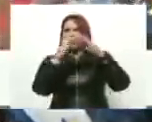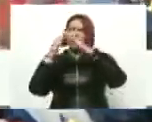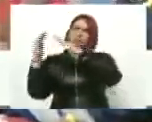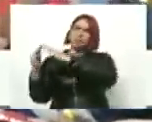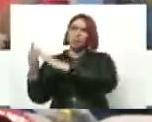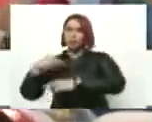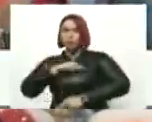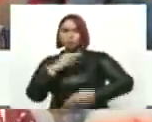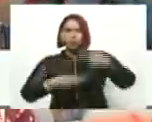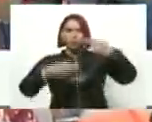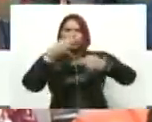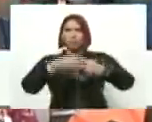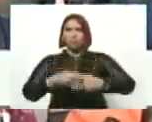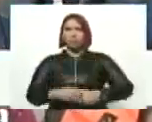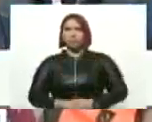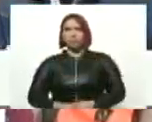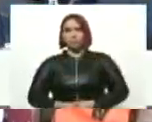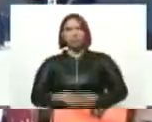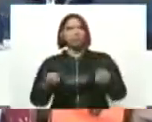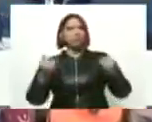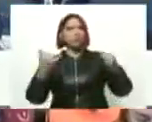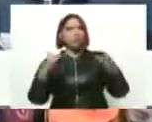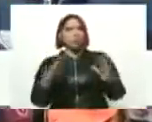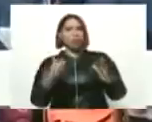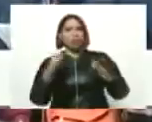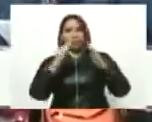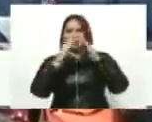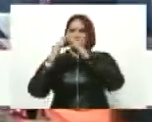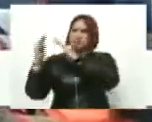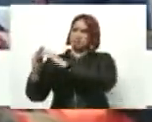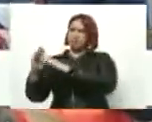construido? ¿Cuántas hubiésemos llegado hoy día?